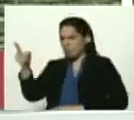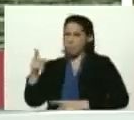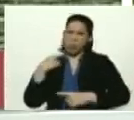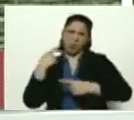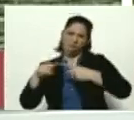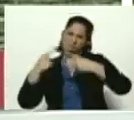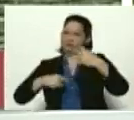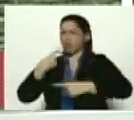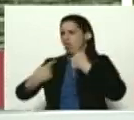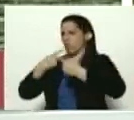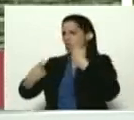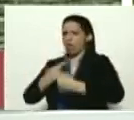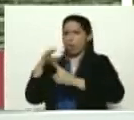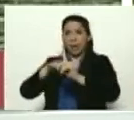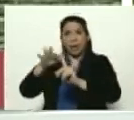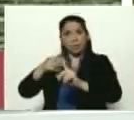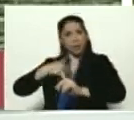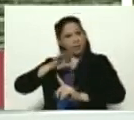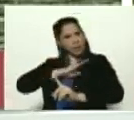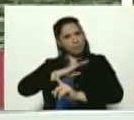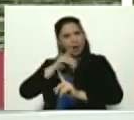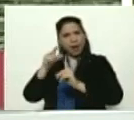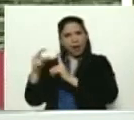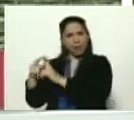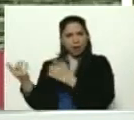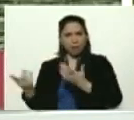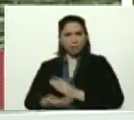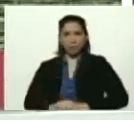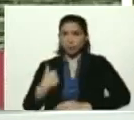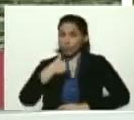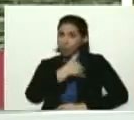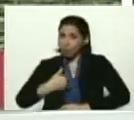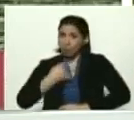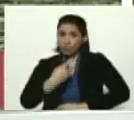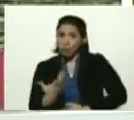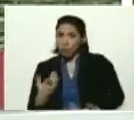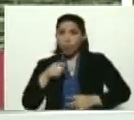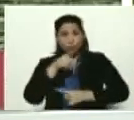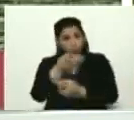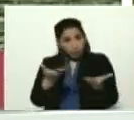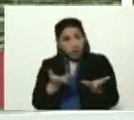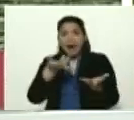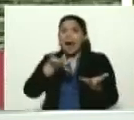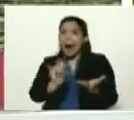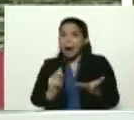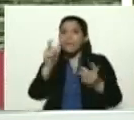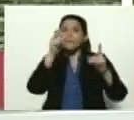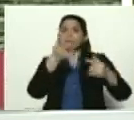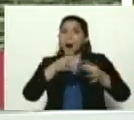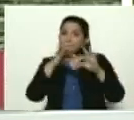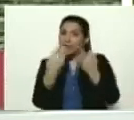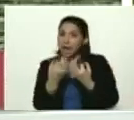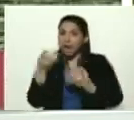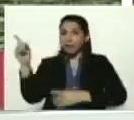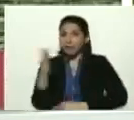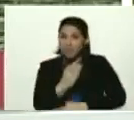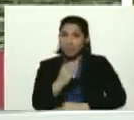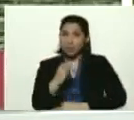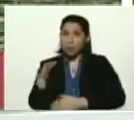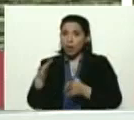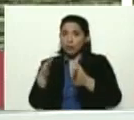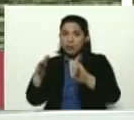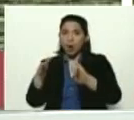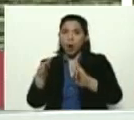Maduro dijo, manipulando mis palabras. Yo lo que había dicho, si usted tiene un familiar que llegó por las trochas y usted vive